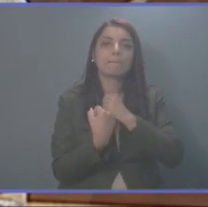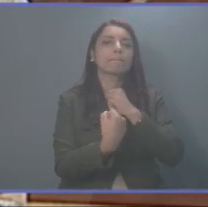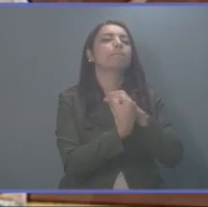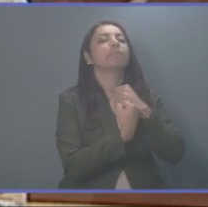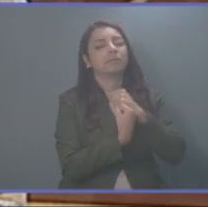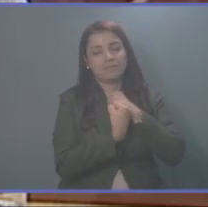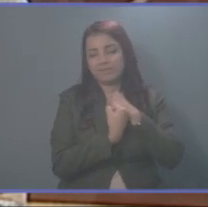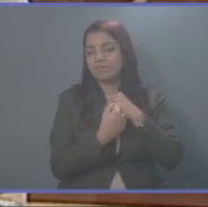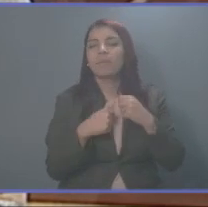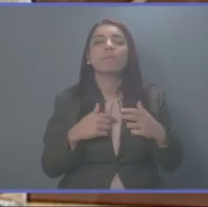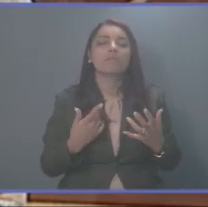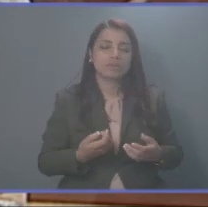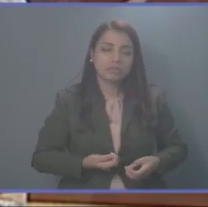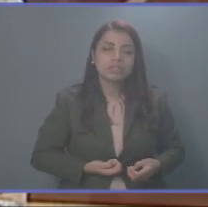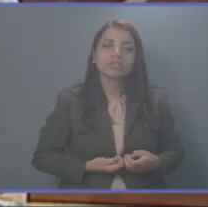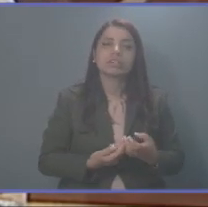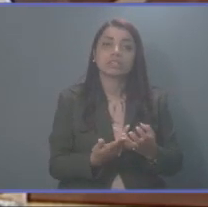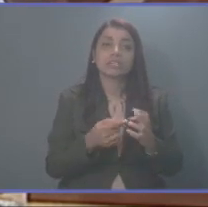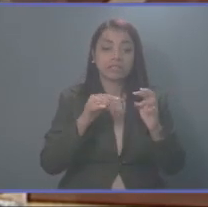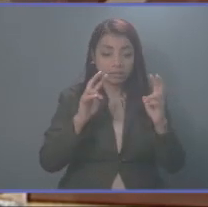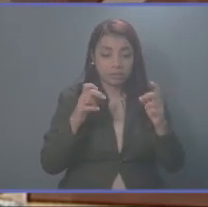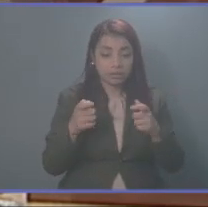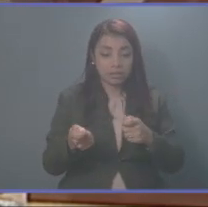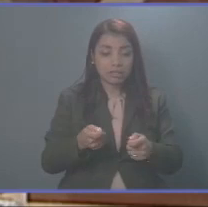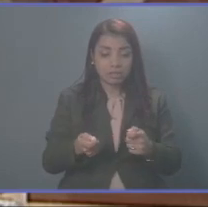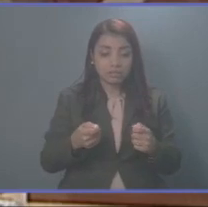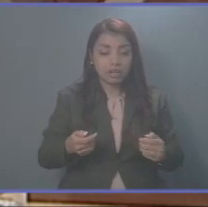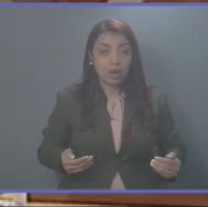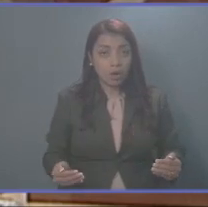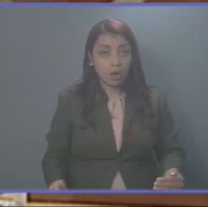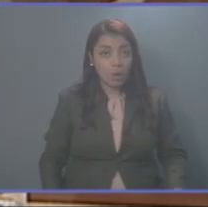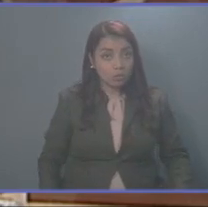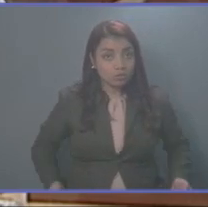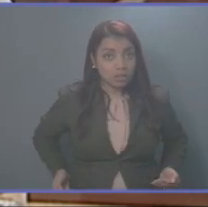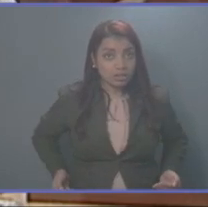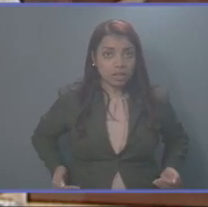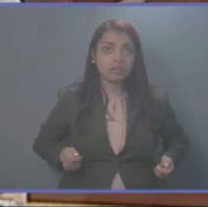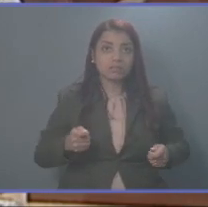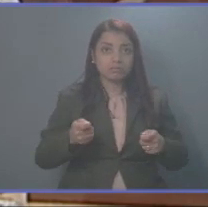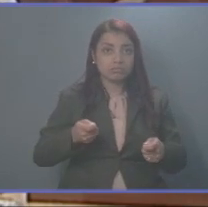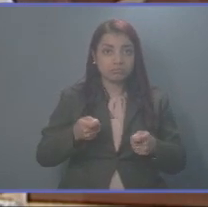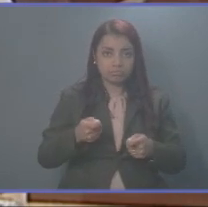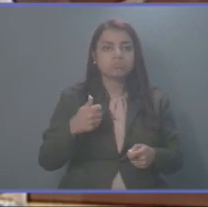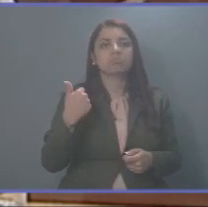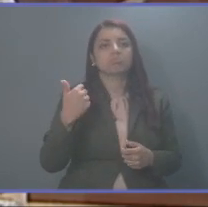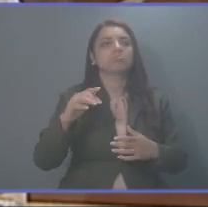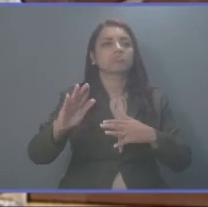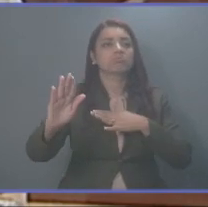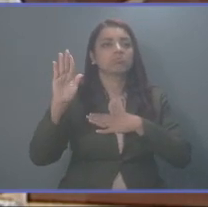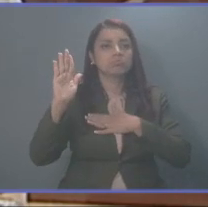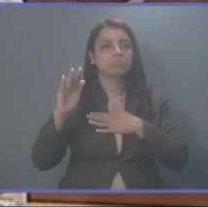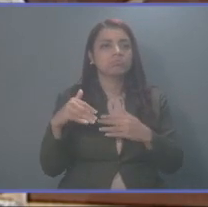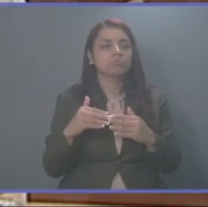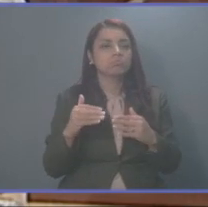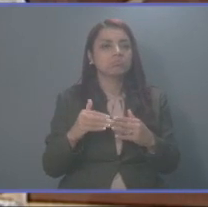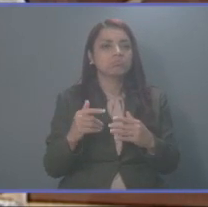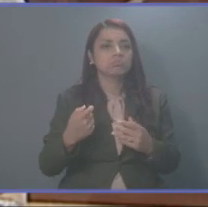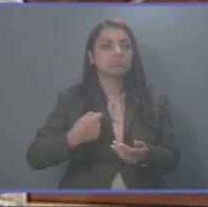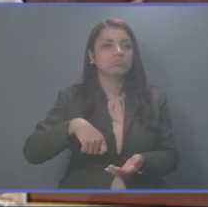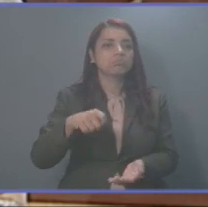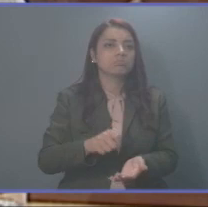propiedad que ese objetivo de austeridad se ha cumplido. También hemos firmado